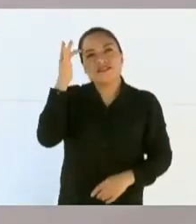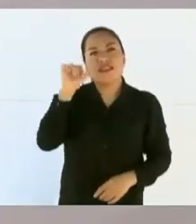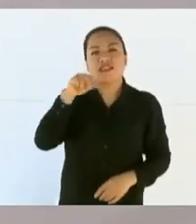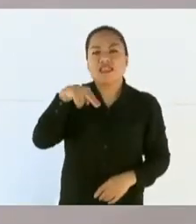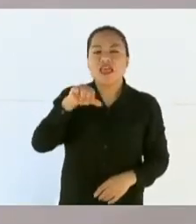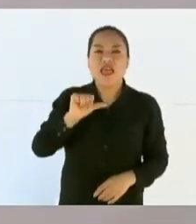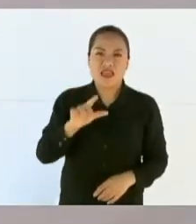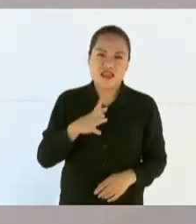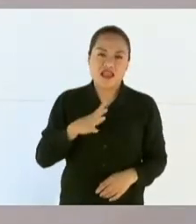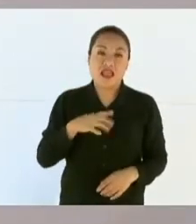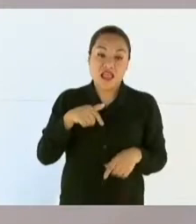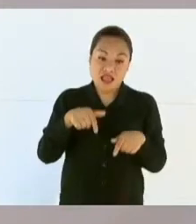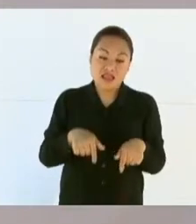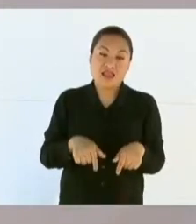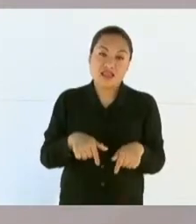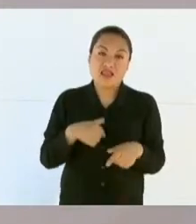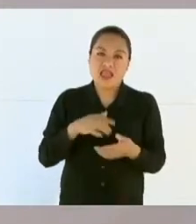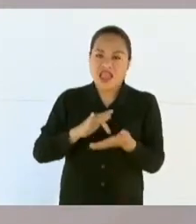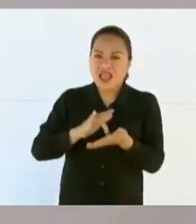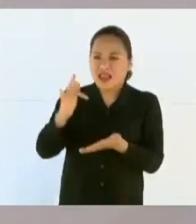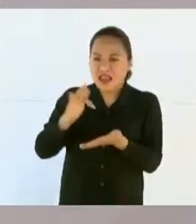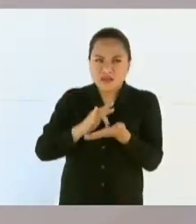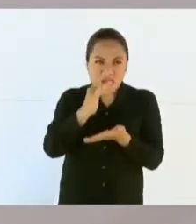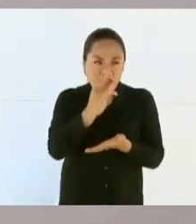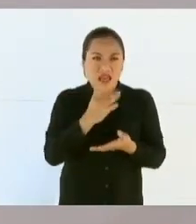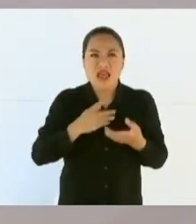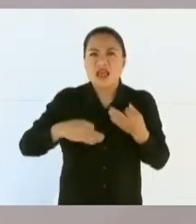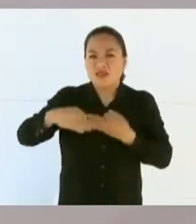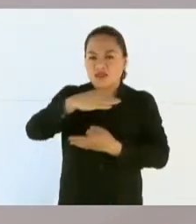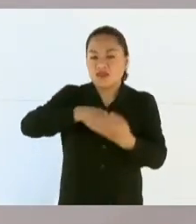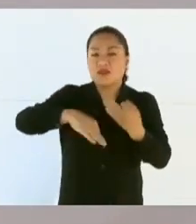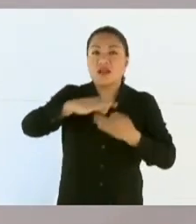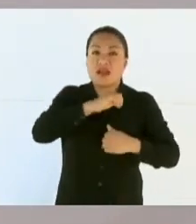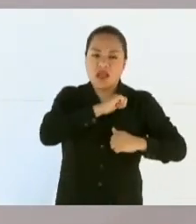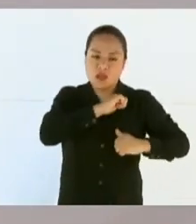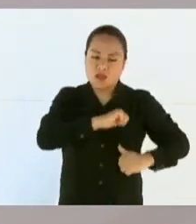un agradecimiento a todas las autoridades